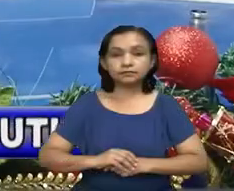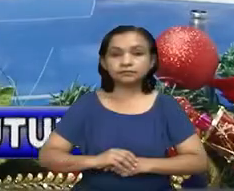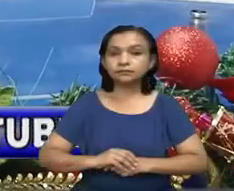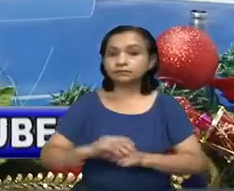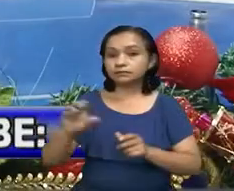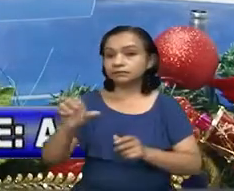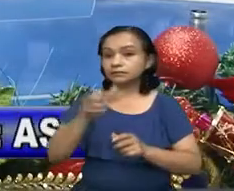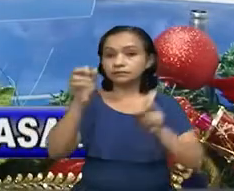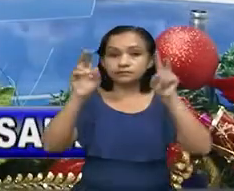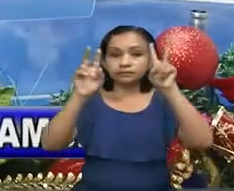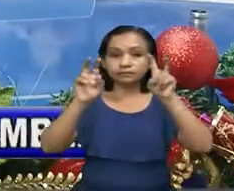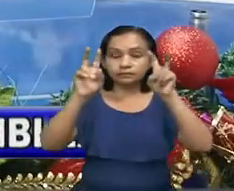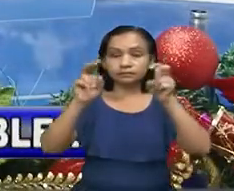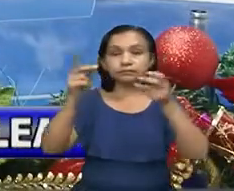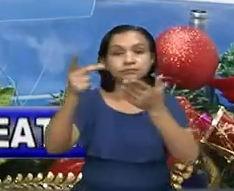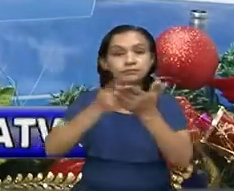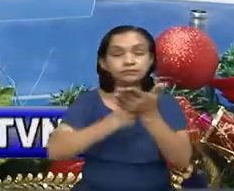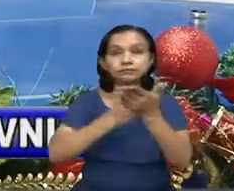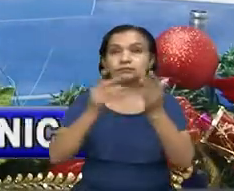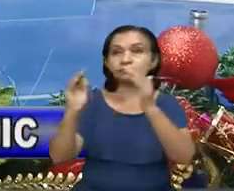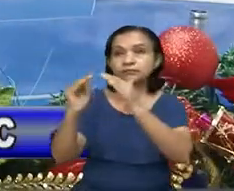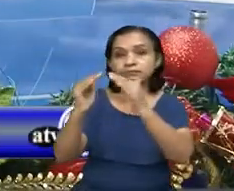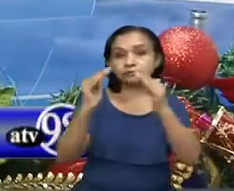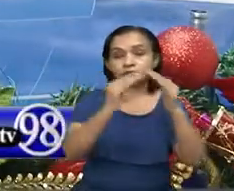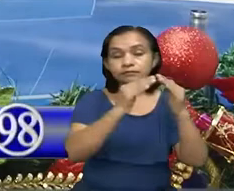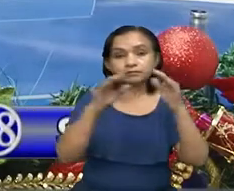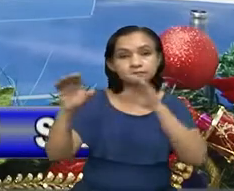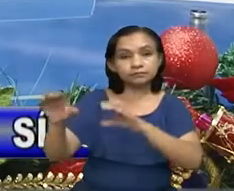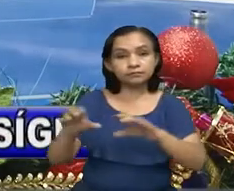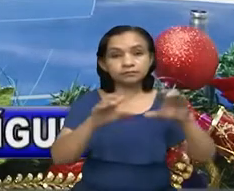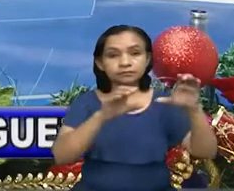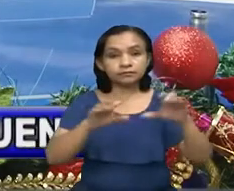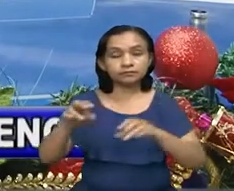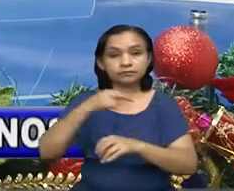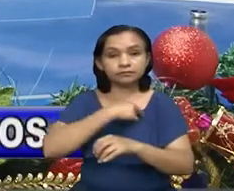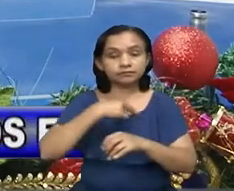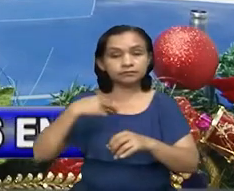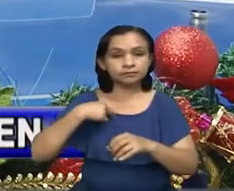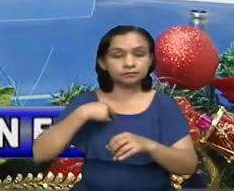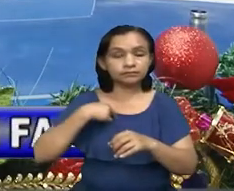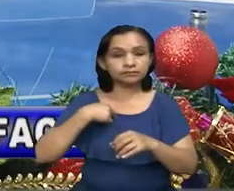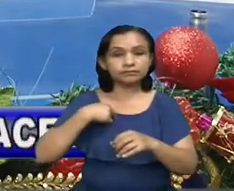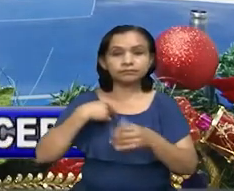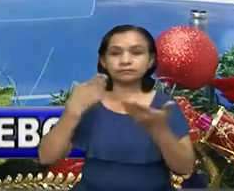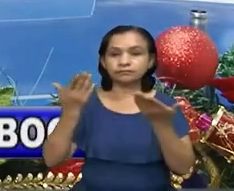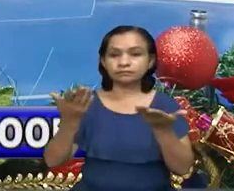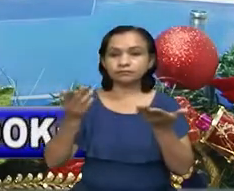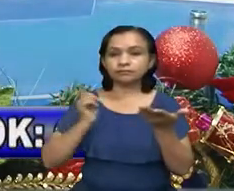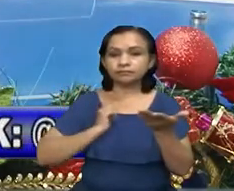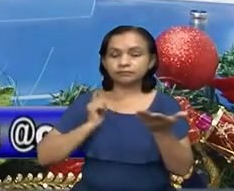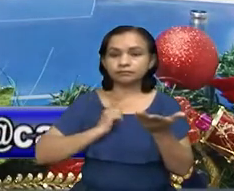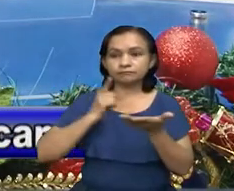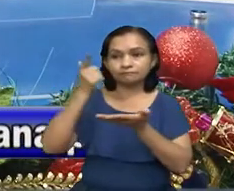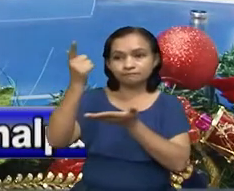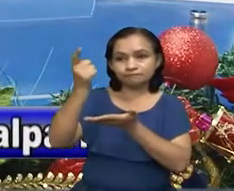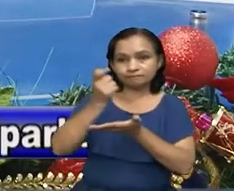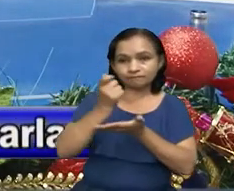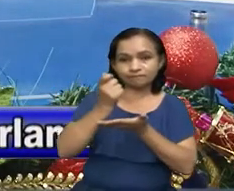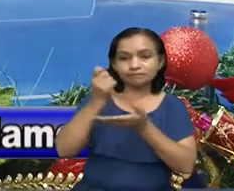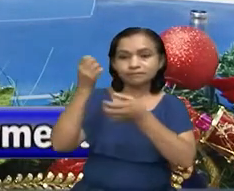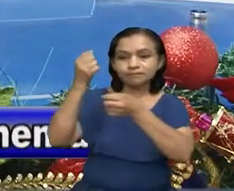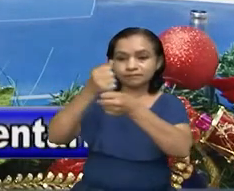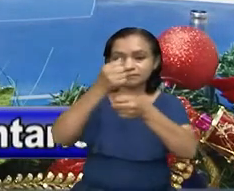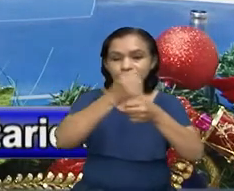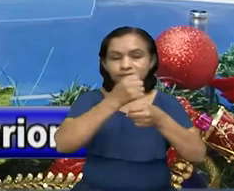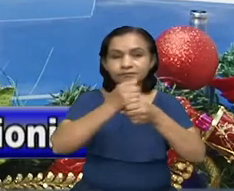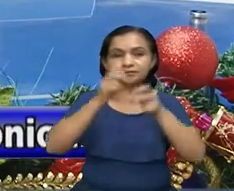Por otro lado, proyectos de hogar, gastos escolares y actividades de recreación en familia es el destino que tiene el aguinaldo para muchos trabajadores